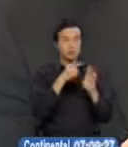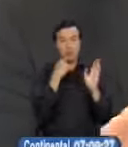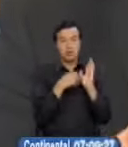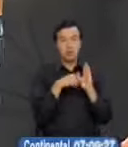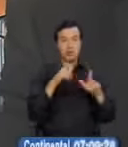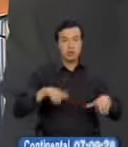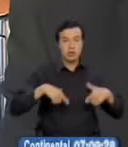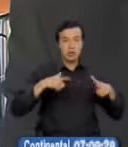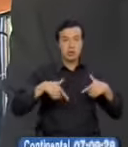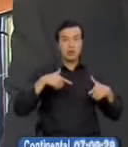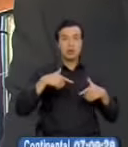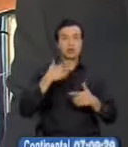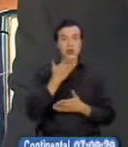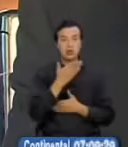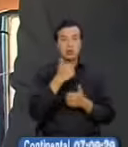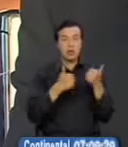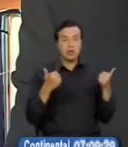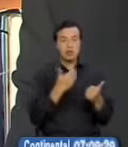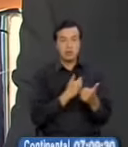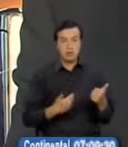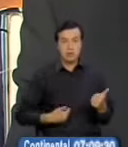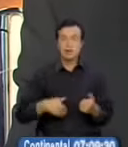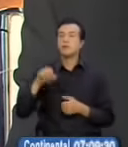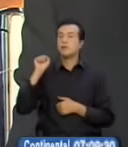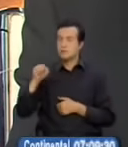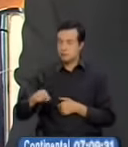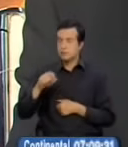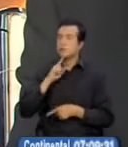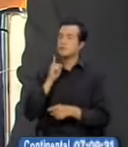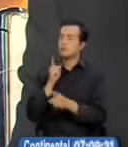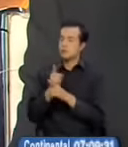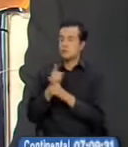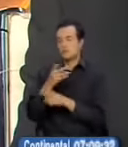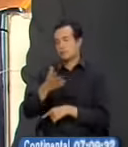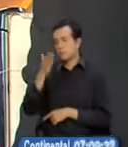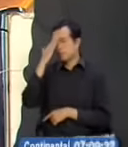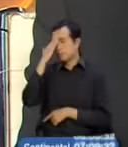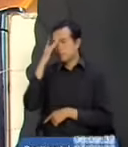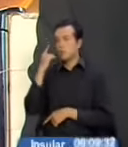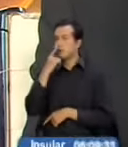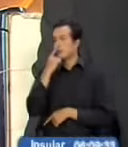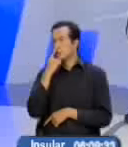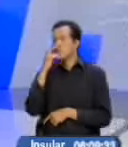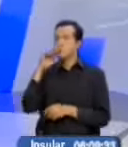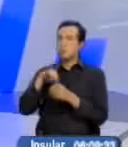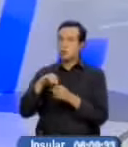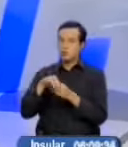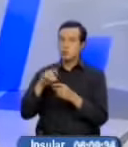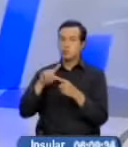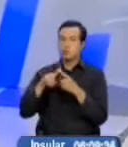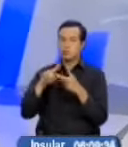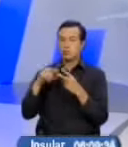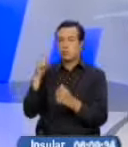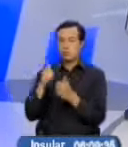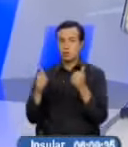de que Jorge Glass sea candidato a la presidencia. Sí, tanto por la diferencia que hay con tu intención de voto versus los